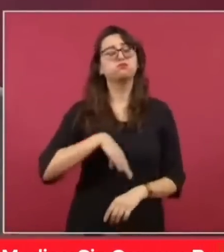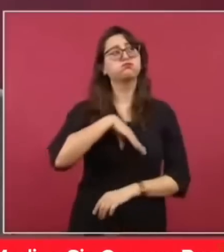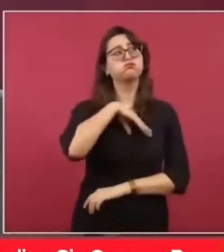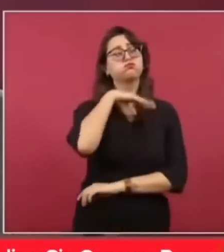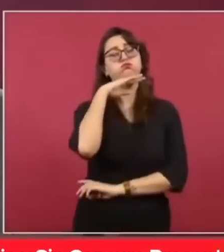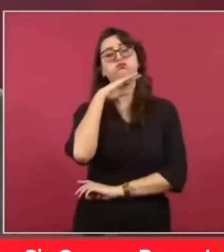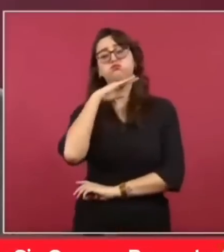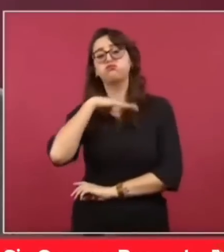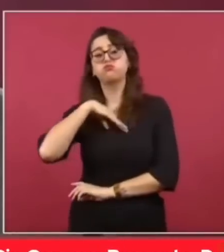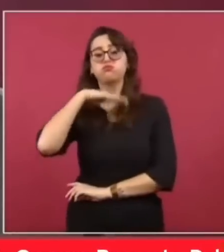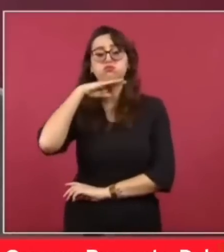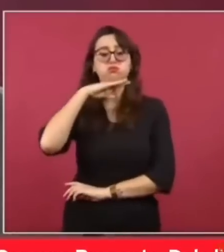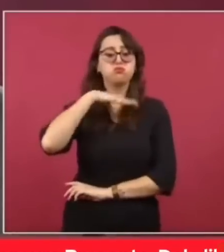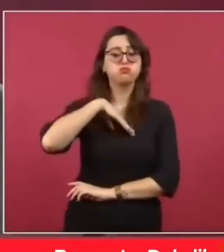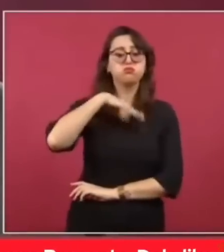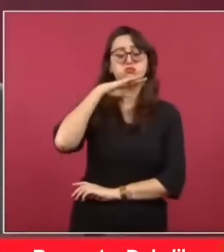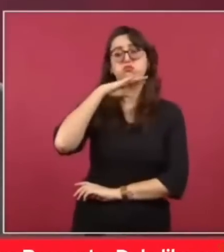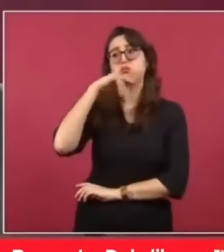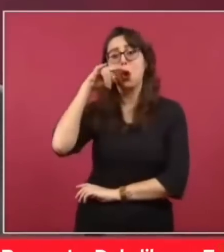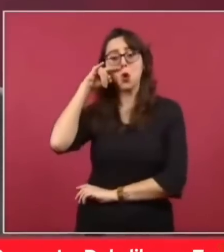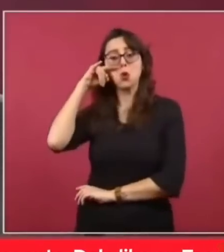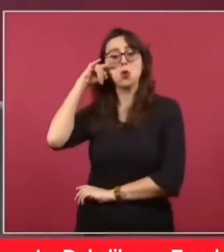nada, absolutamente.